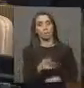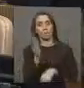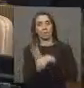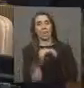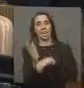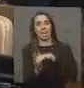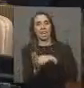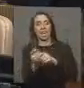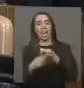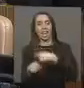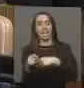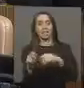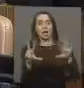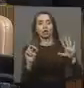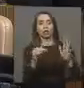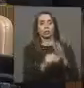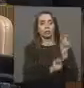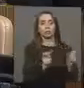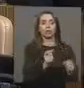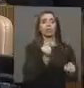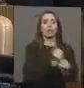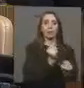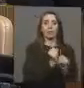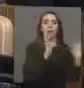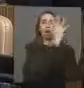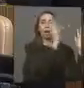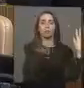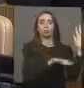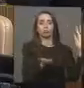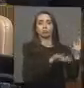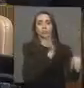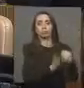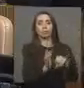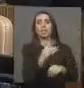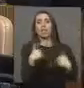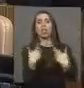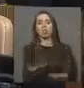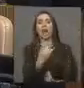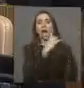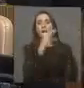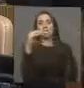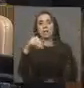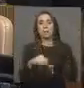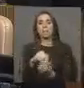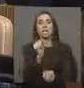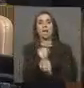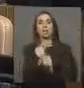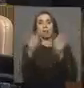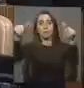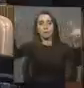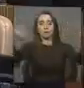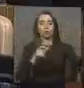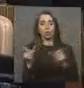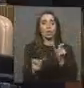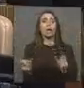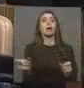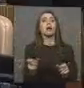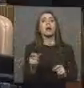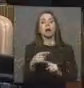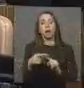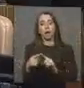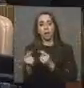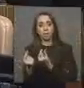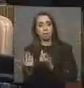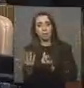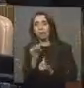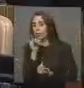pasto 80 mil productores más de 100 mil empleos directos y que efectivamente la ley de la energía que usamos actuar en medio más